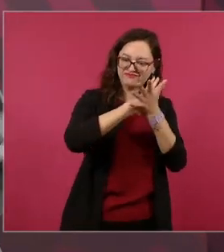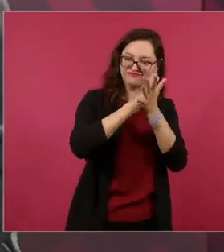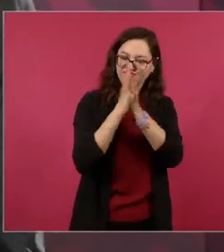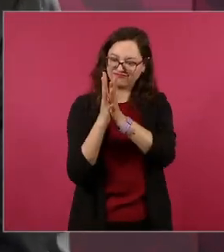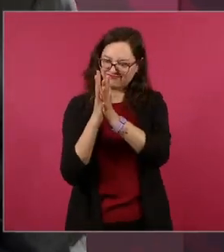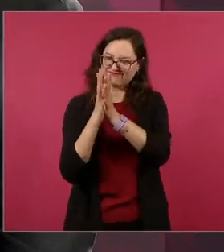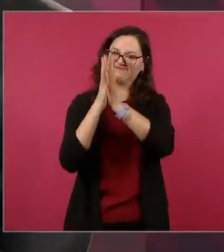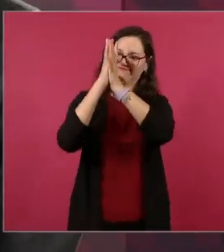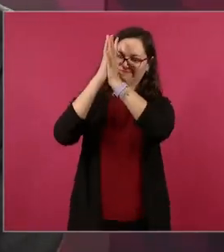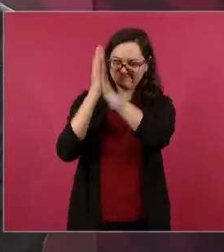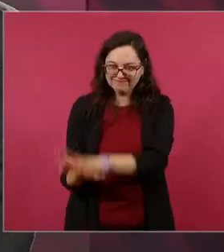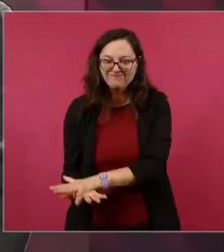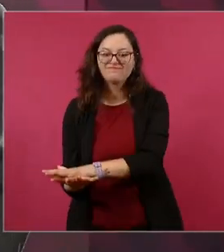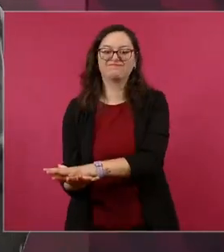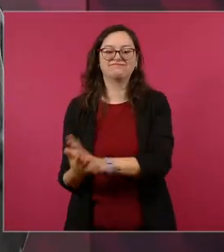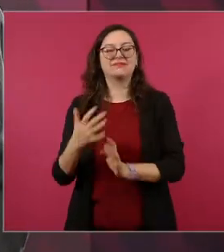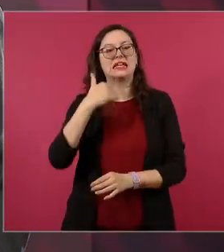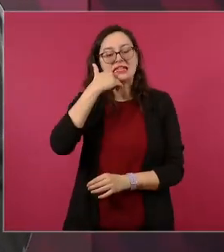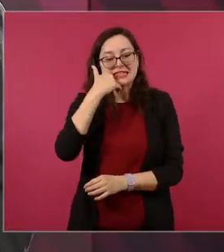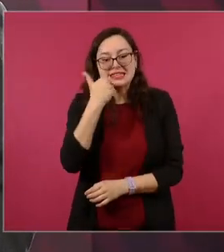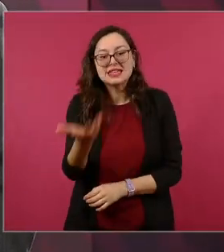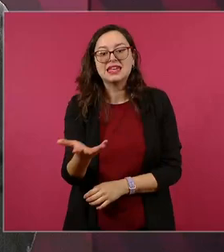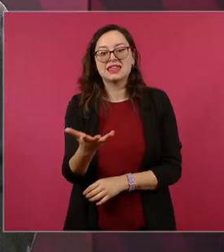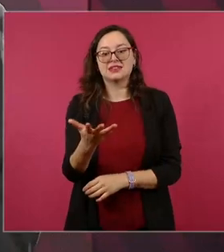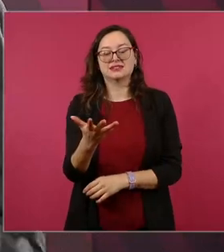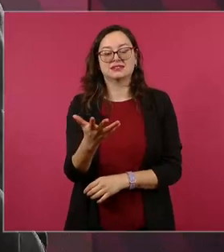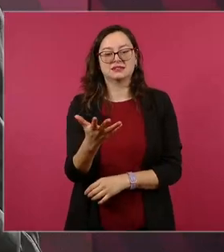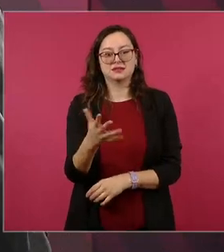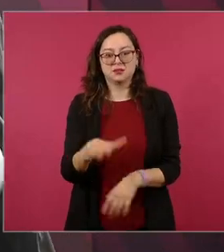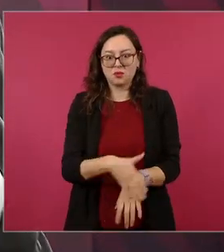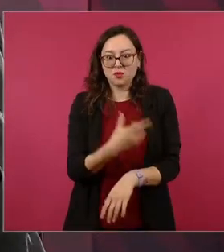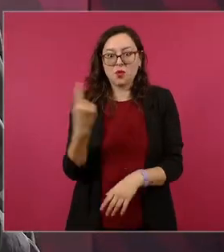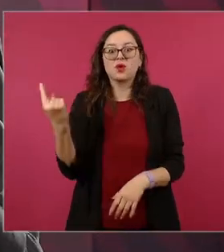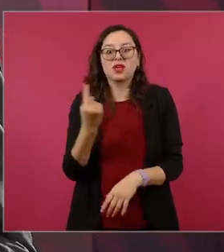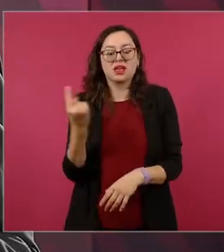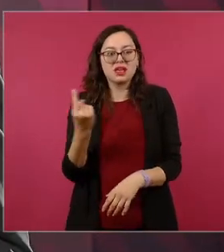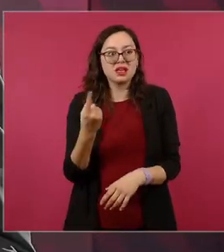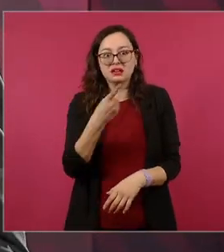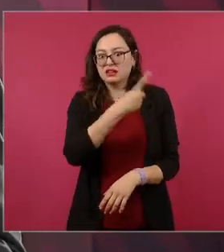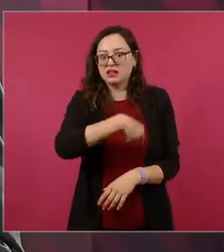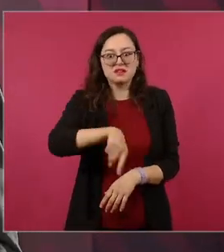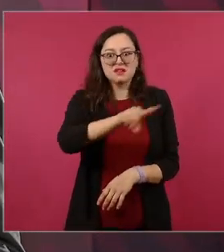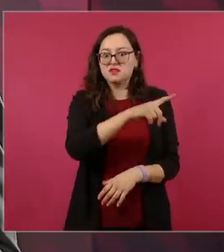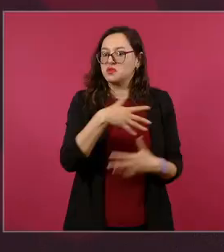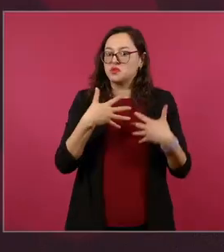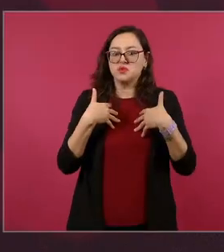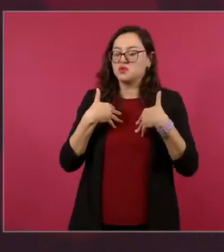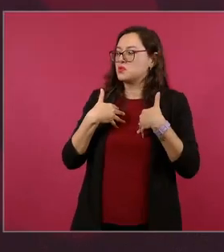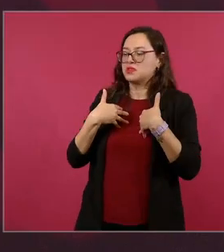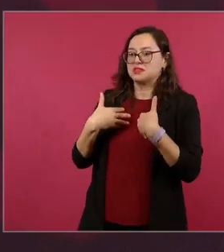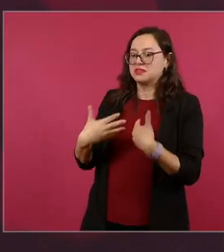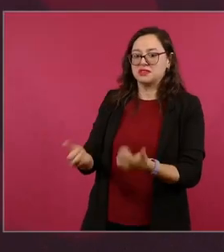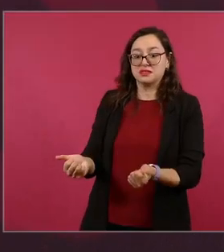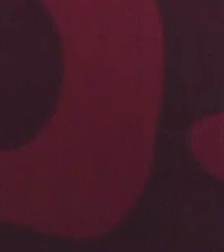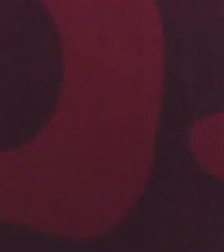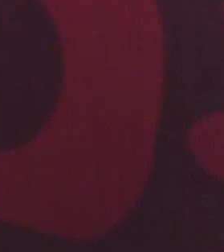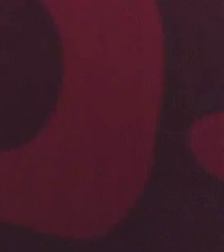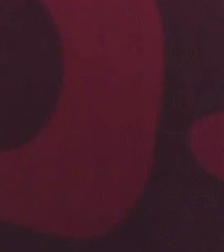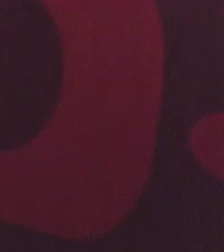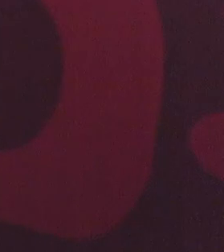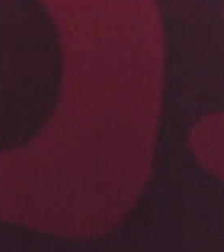porque aunque parezca increíble, y ojalá y esto lo internalicen,